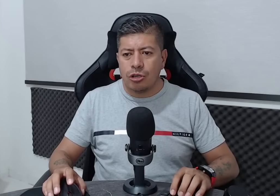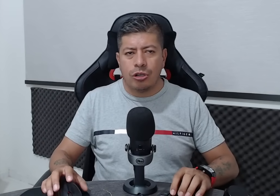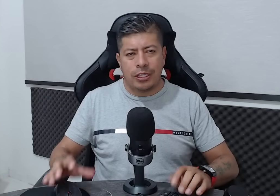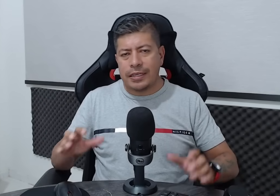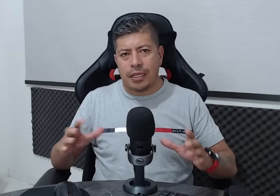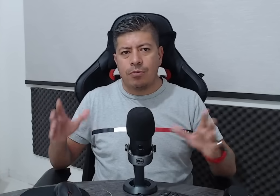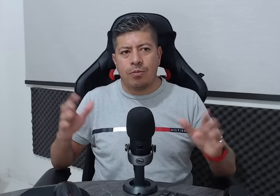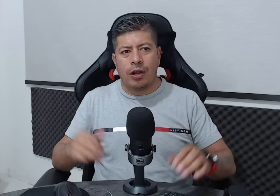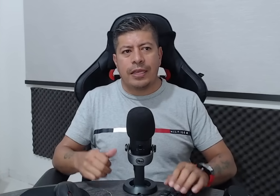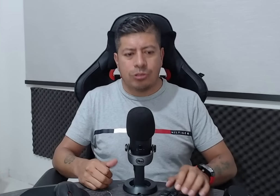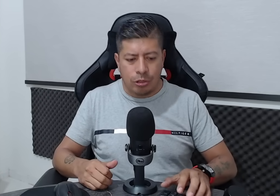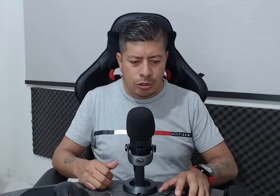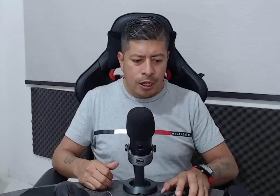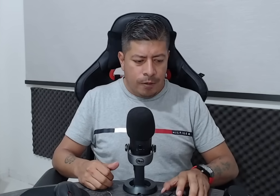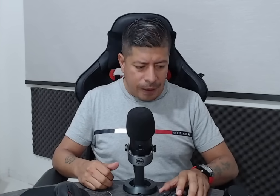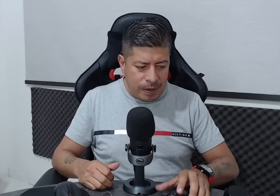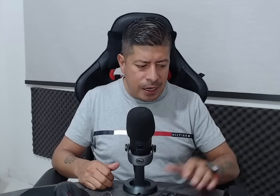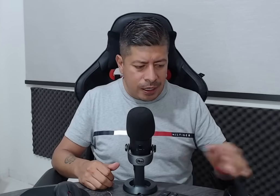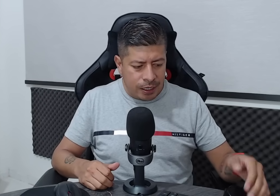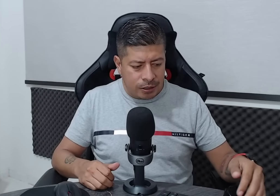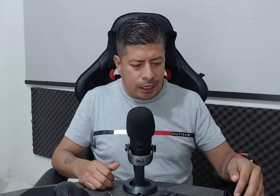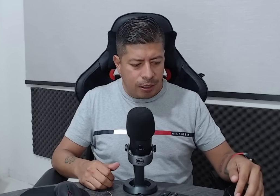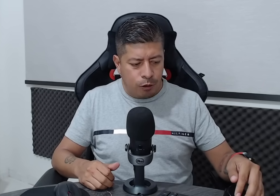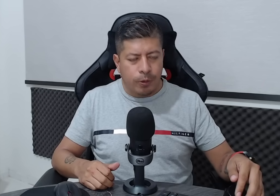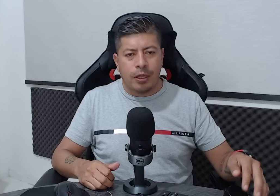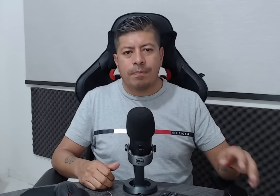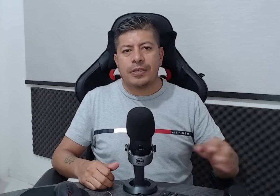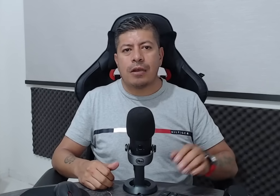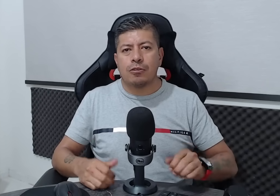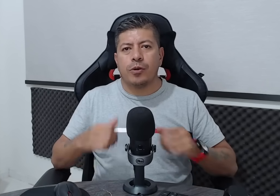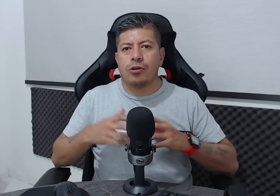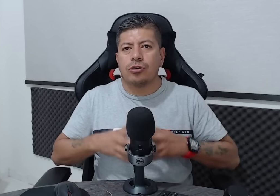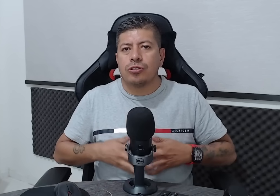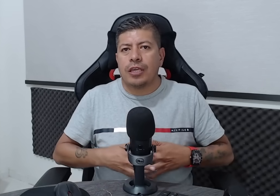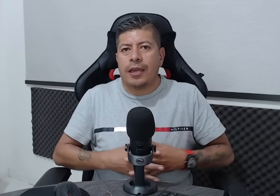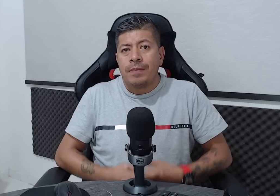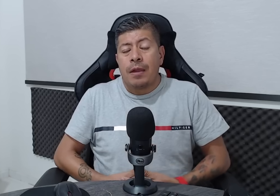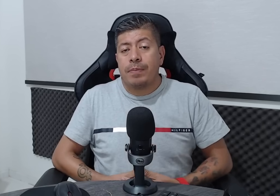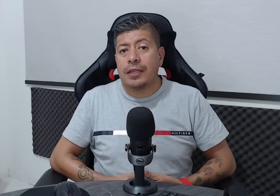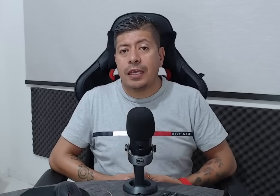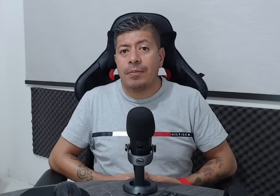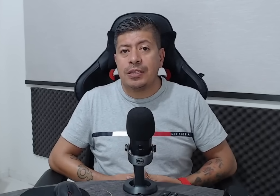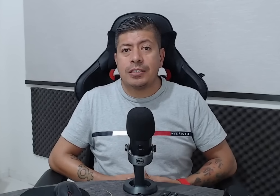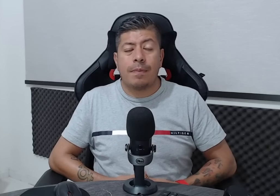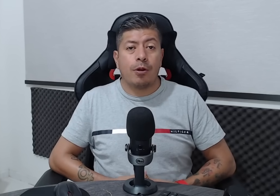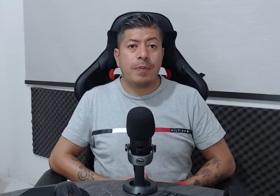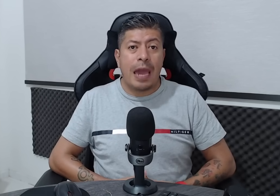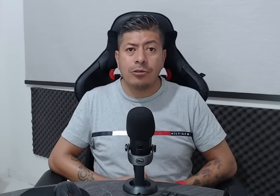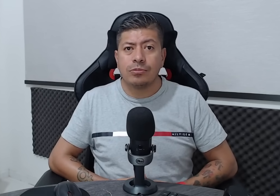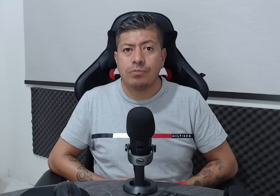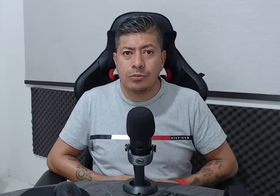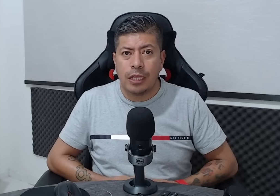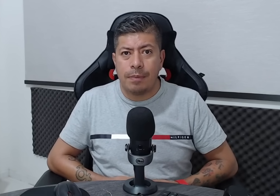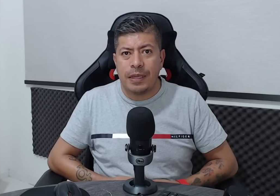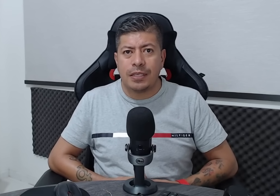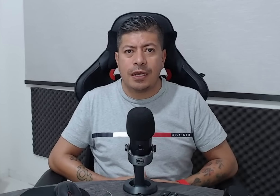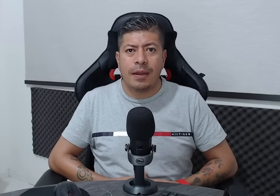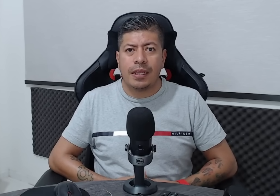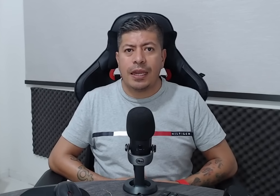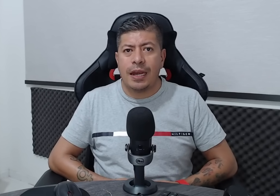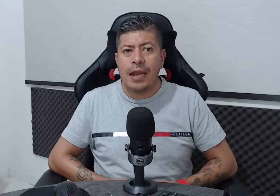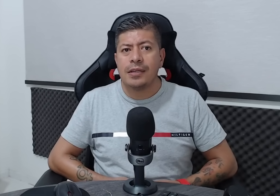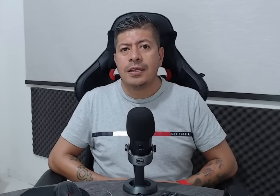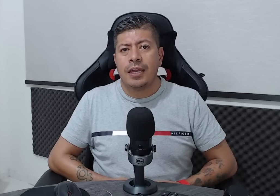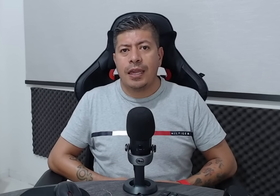negocio ya están muy molestos también este grupo de empresarios poderosos Que prácticamente se apropiaron del país a